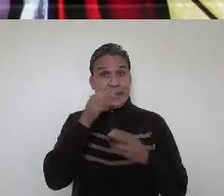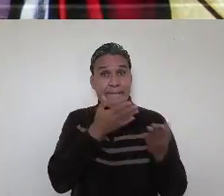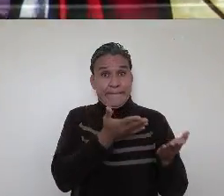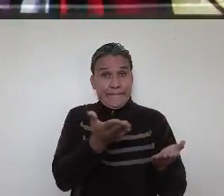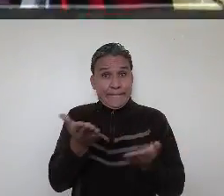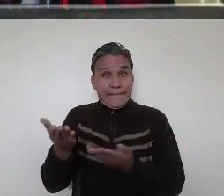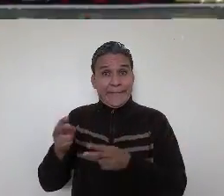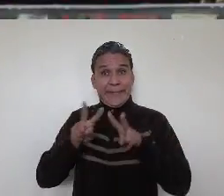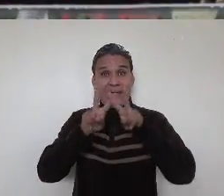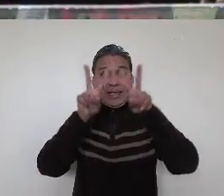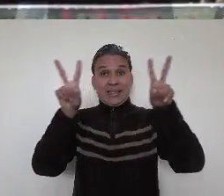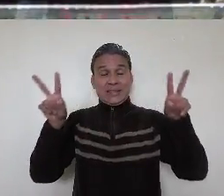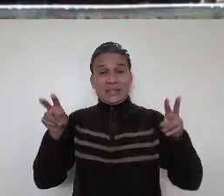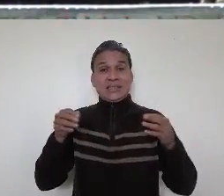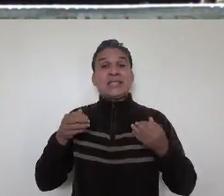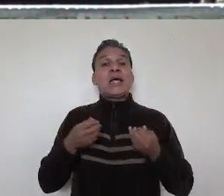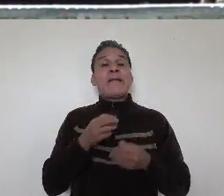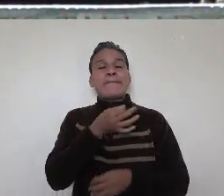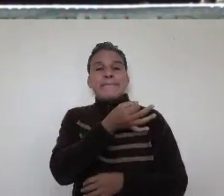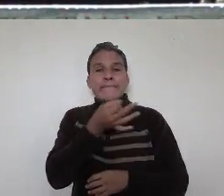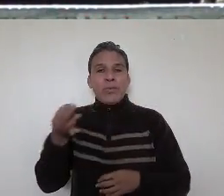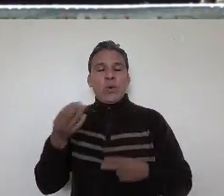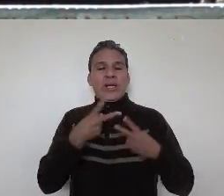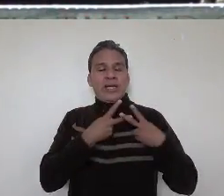hombres, paz de buena